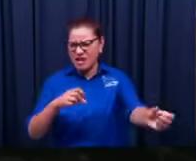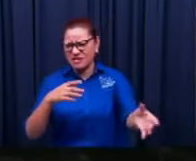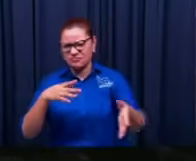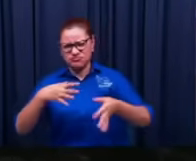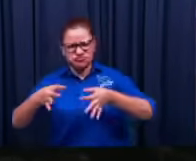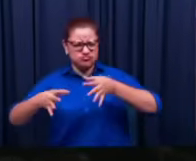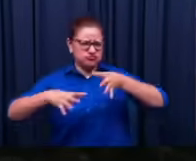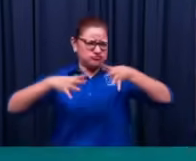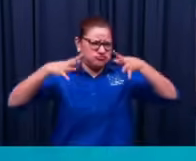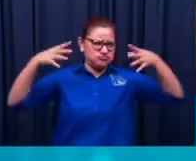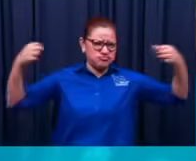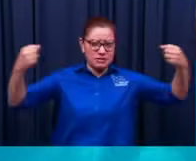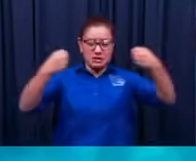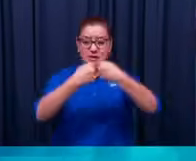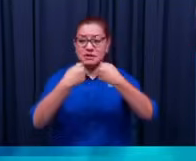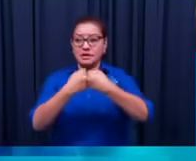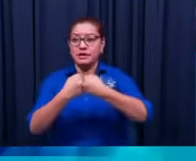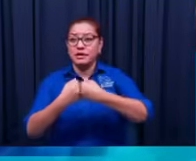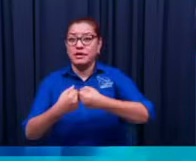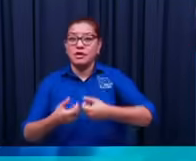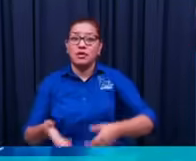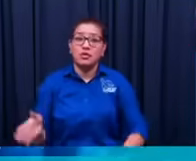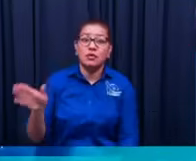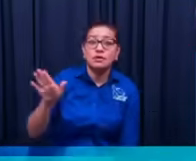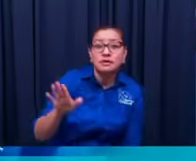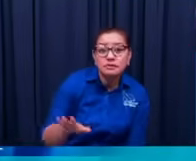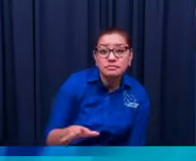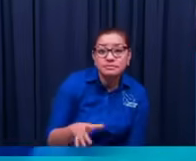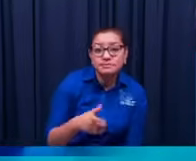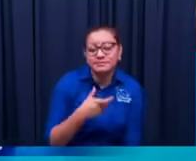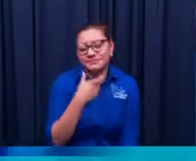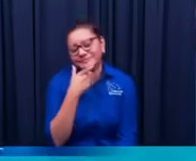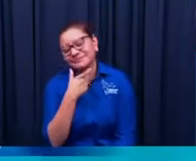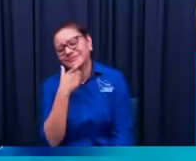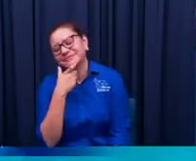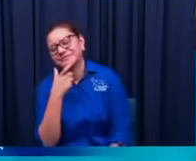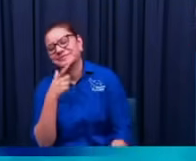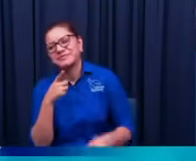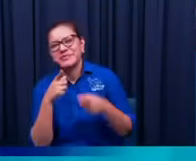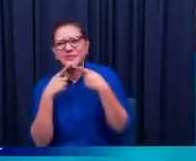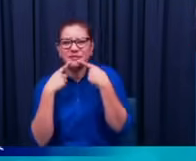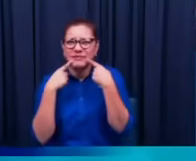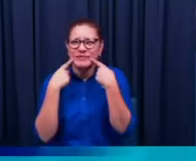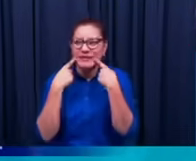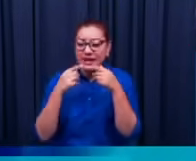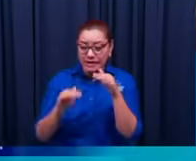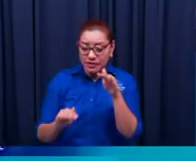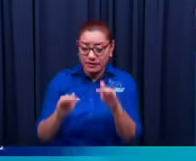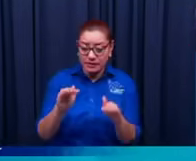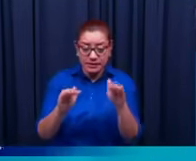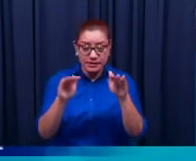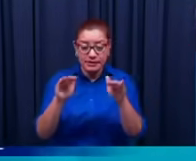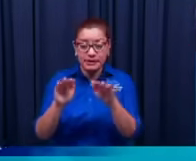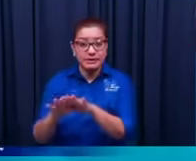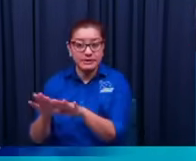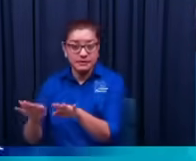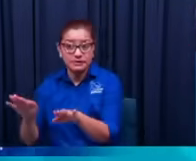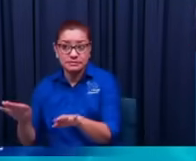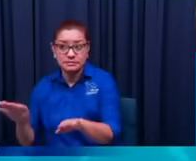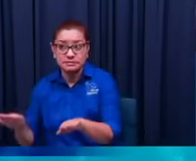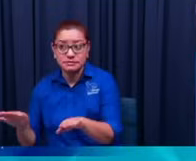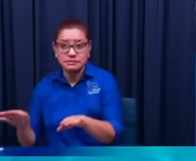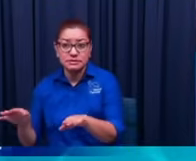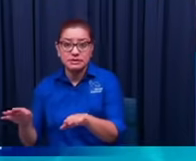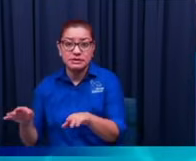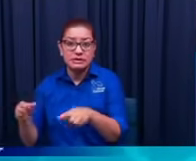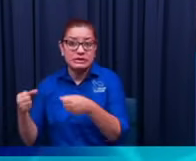peleando, o al fin se contenta el matrimonio y ya viven una vida tranquila, y entonces los niños que ya crecieron un poco empiezan